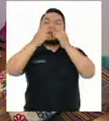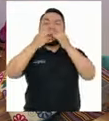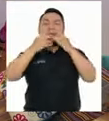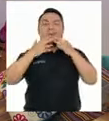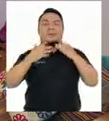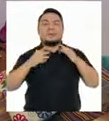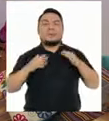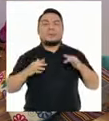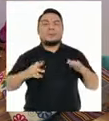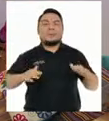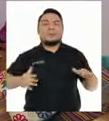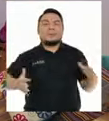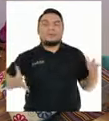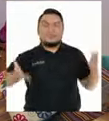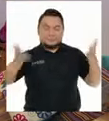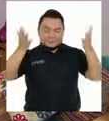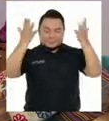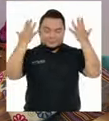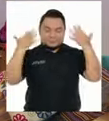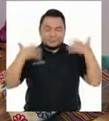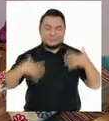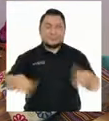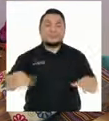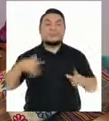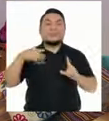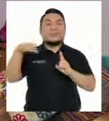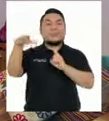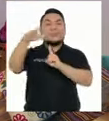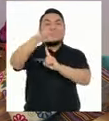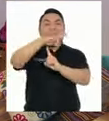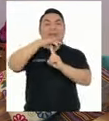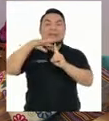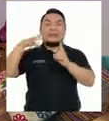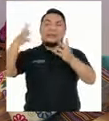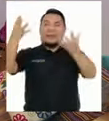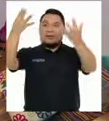Nos estamos bañando de la naturaleza.